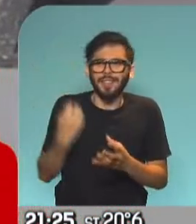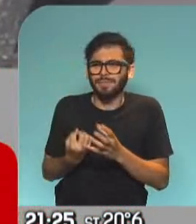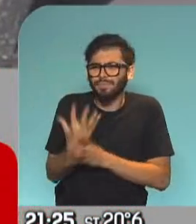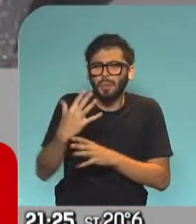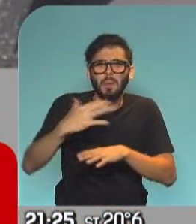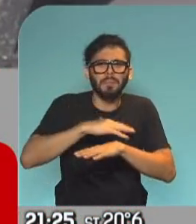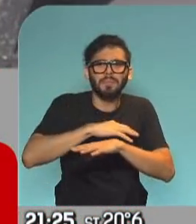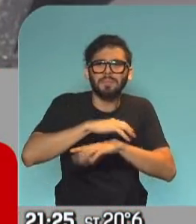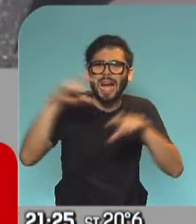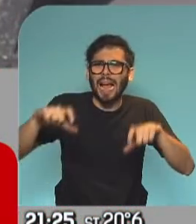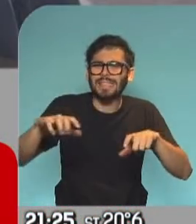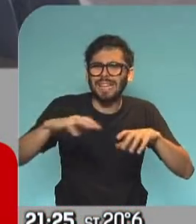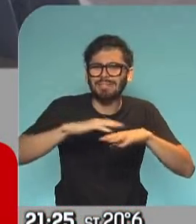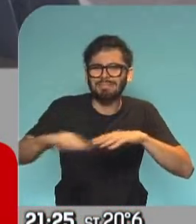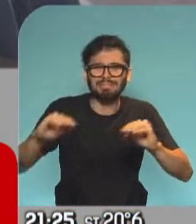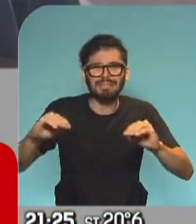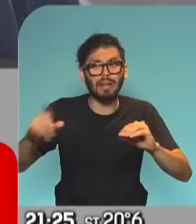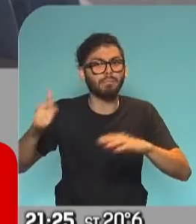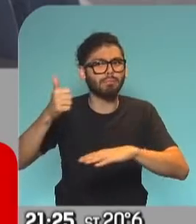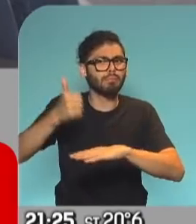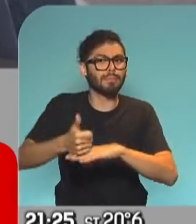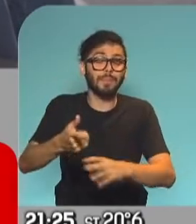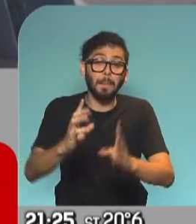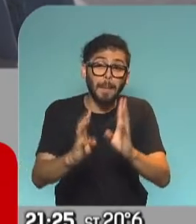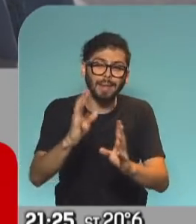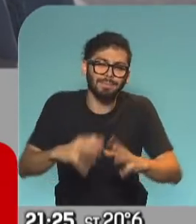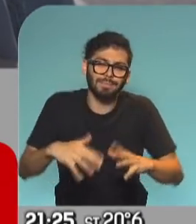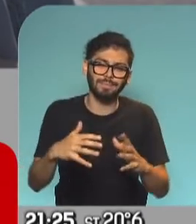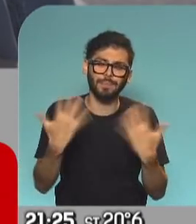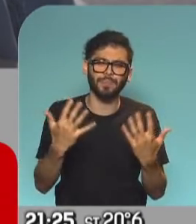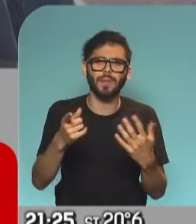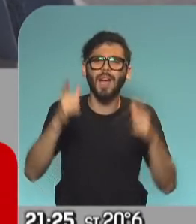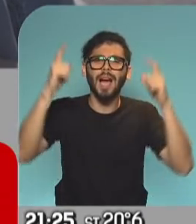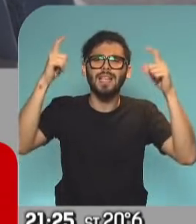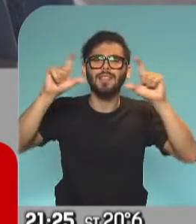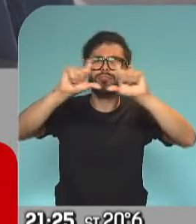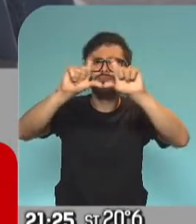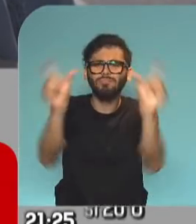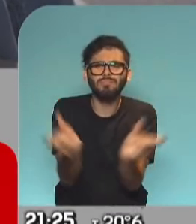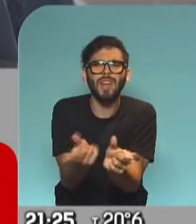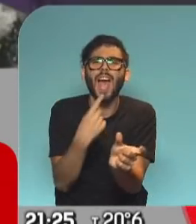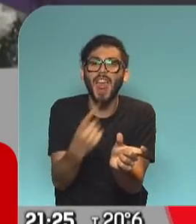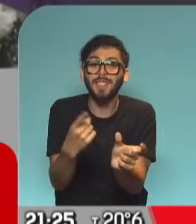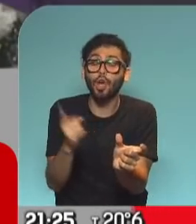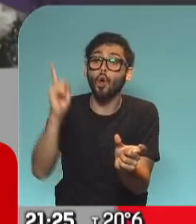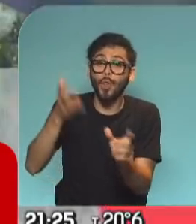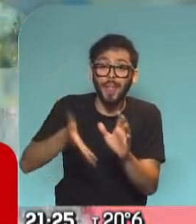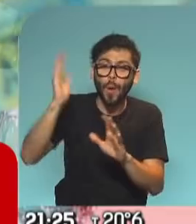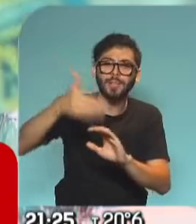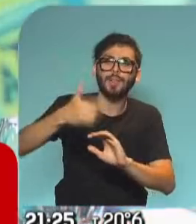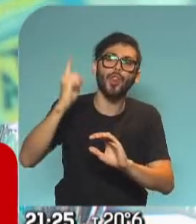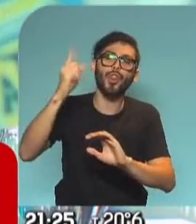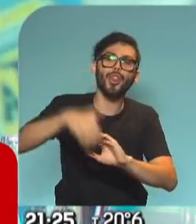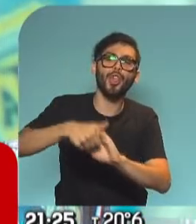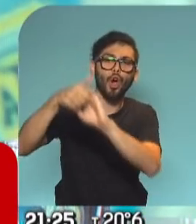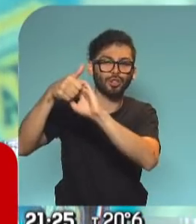venís a hablar si diego era esto marc el jazz a esa corona te vas de la mano de dios y esa hinchada de boca